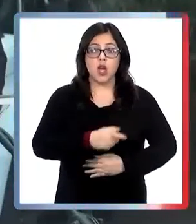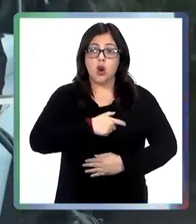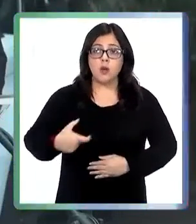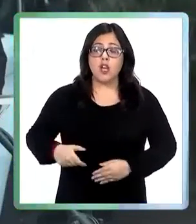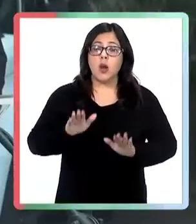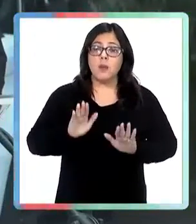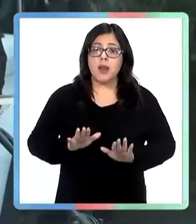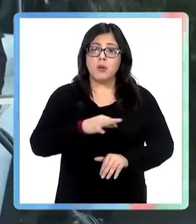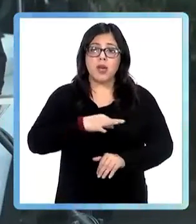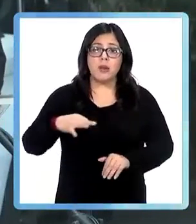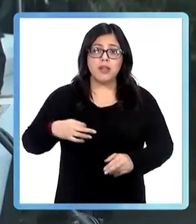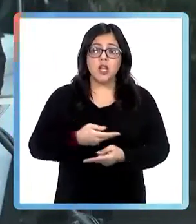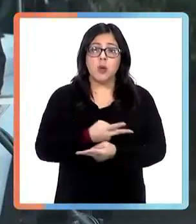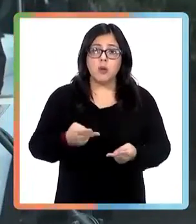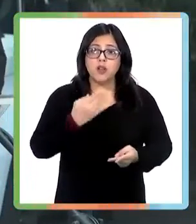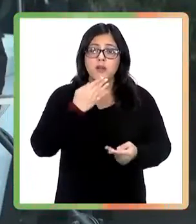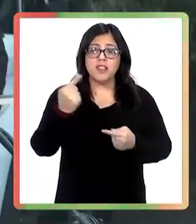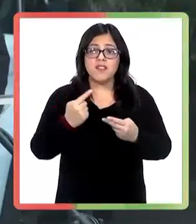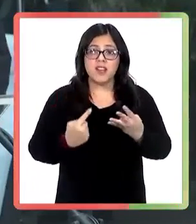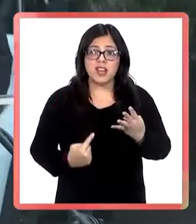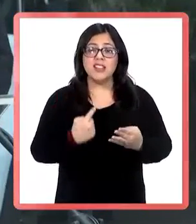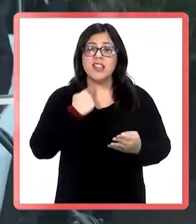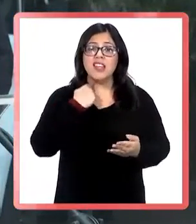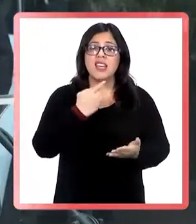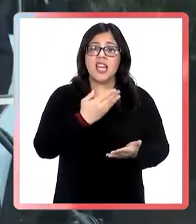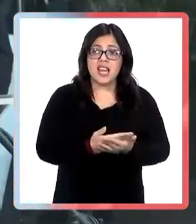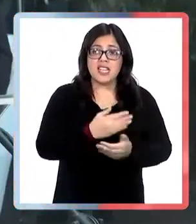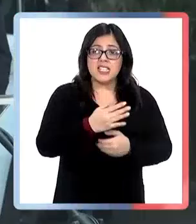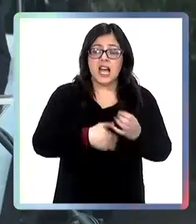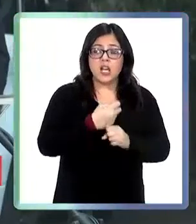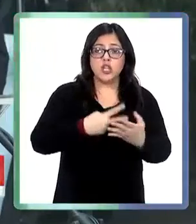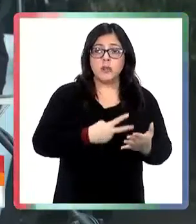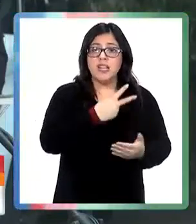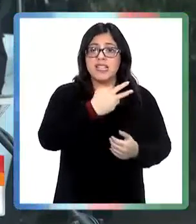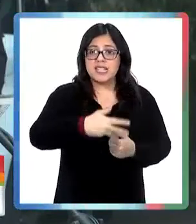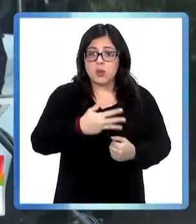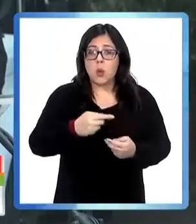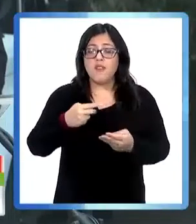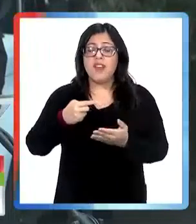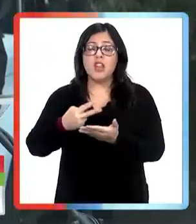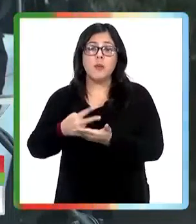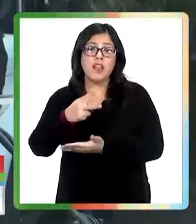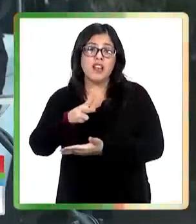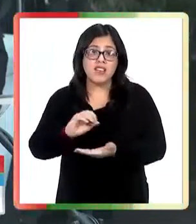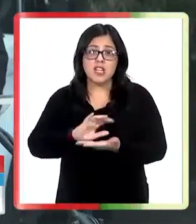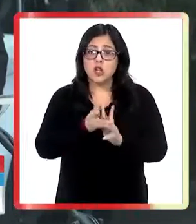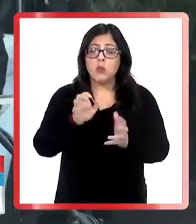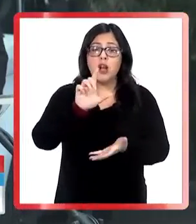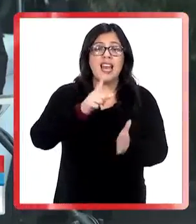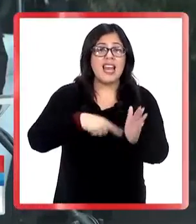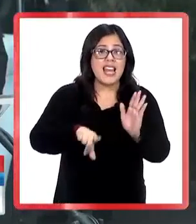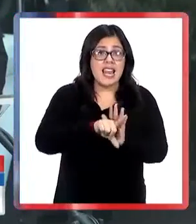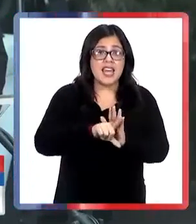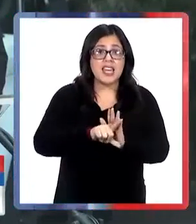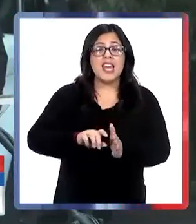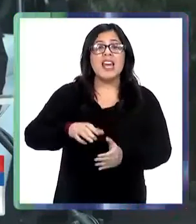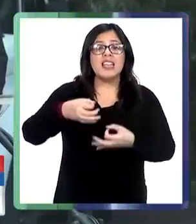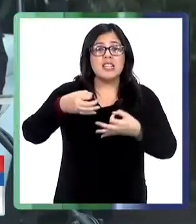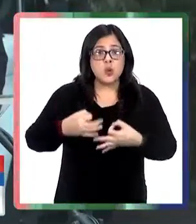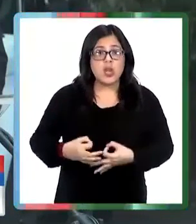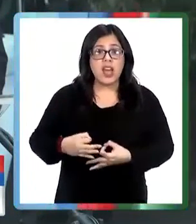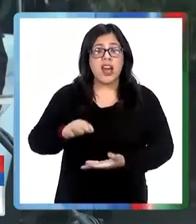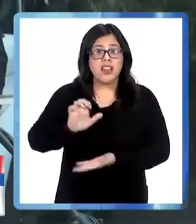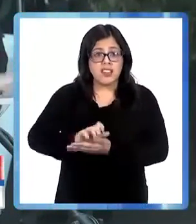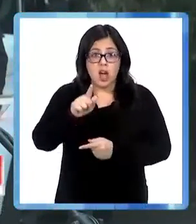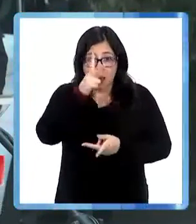gobierno esperamos que el Ministerio Público, con las distintas querellas que ya están en curso, 2019, 2020, todas por Ley de Seguridad del Estado,